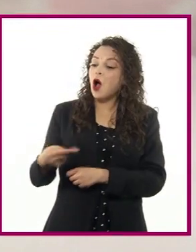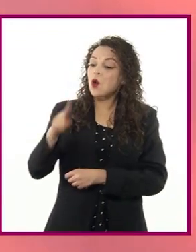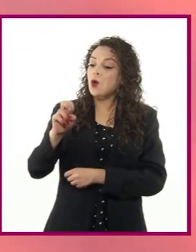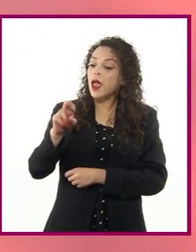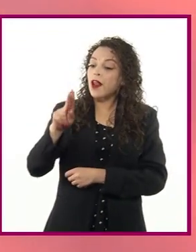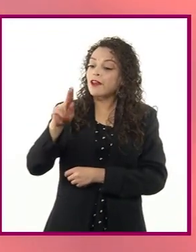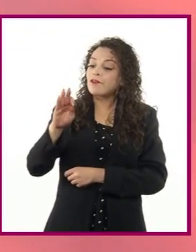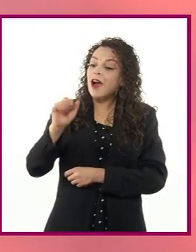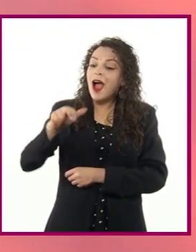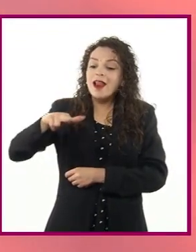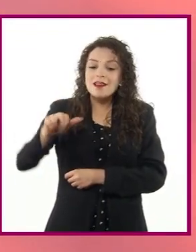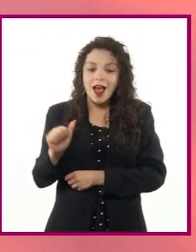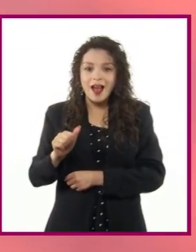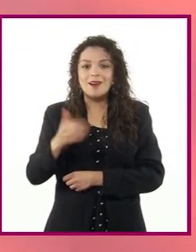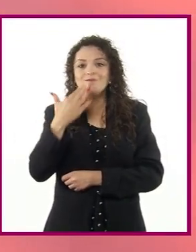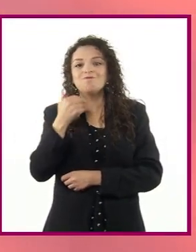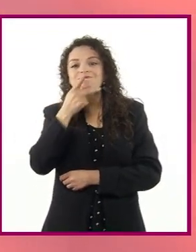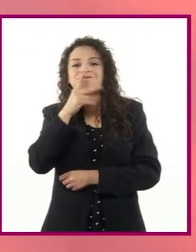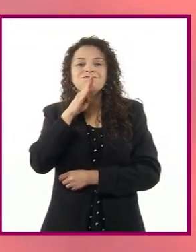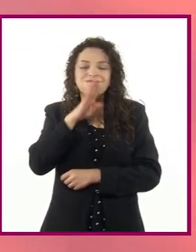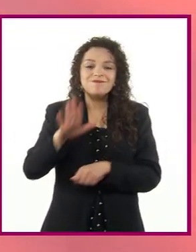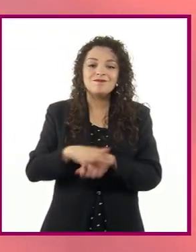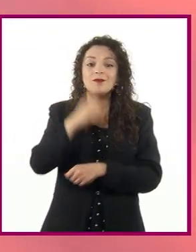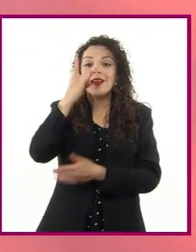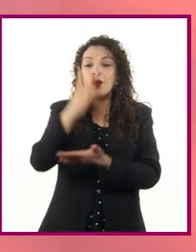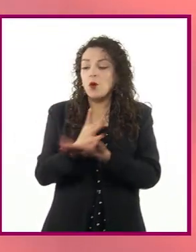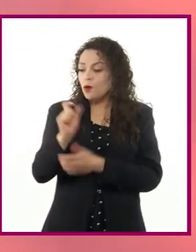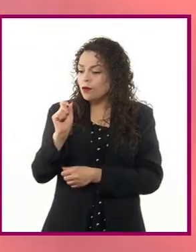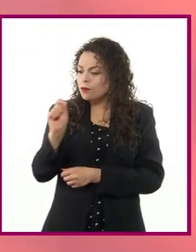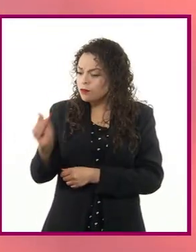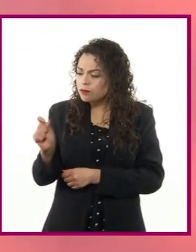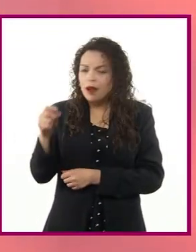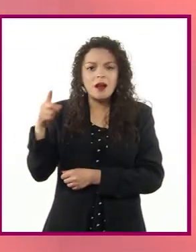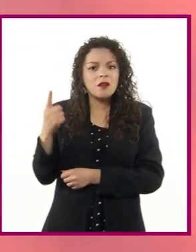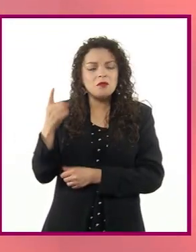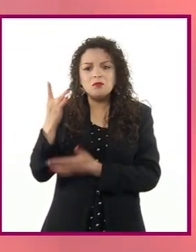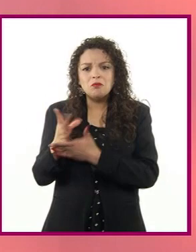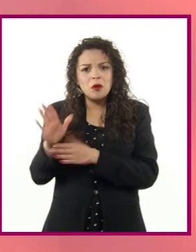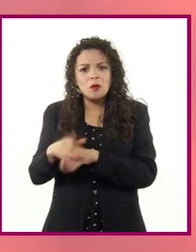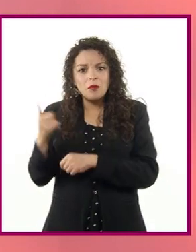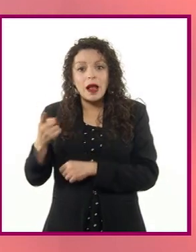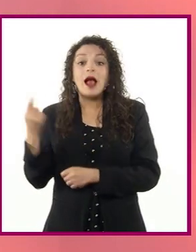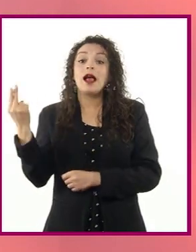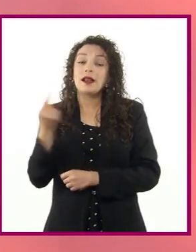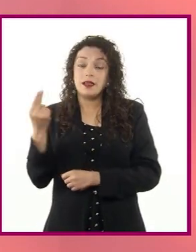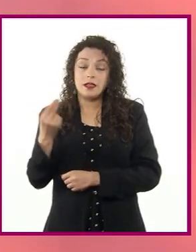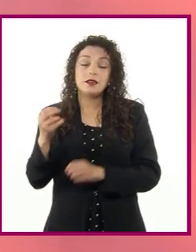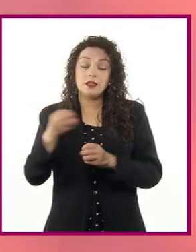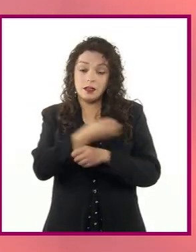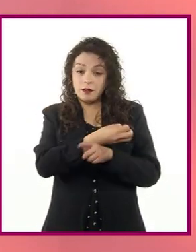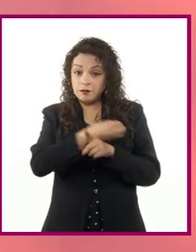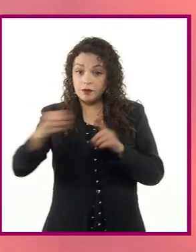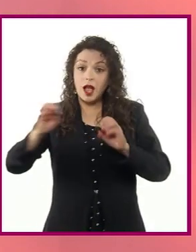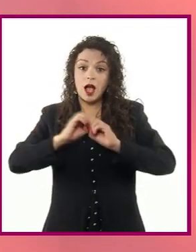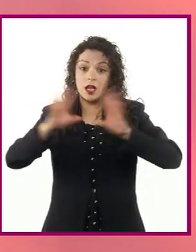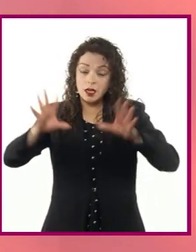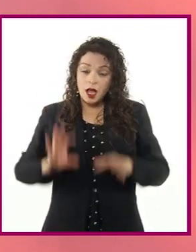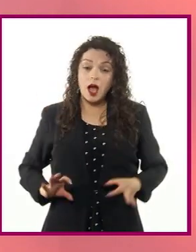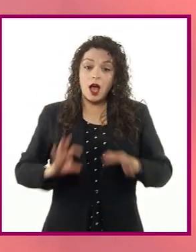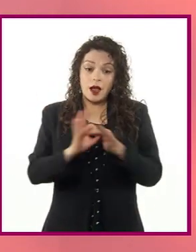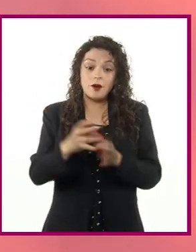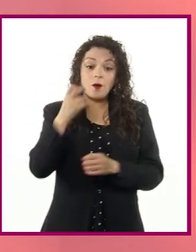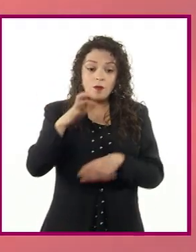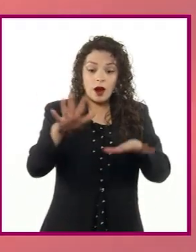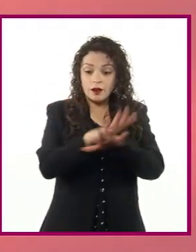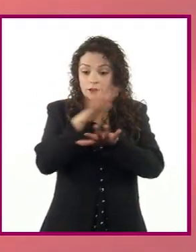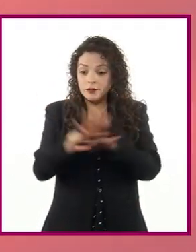línea. Generalmente se le proporciona al autor el texto claramente marcado en él, los cambios realizados en la prueba